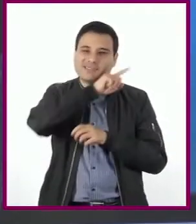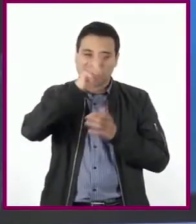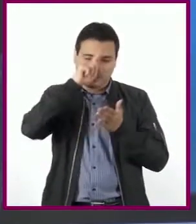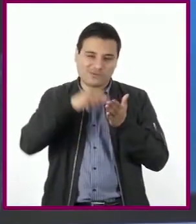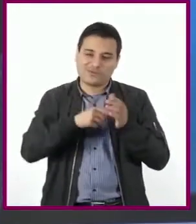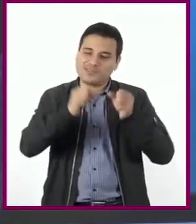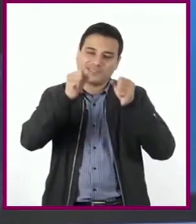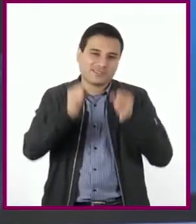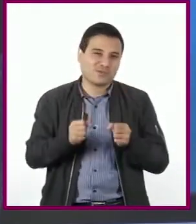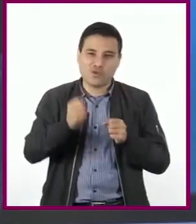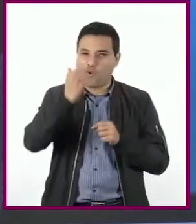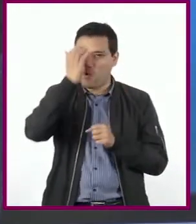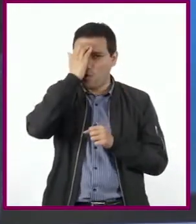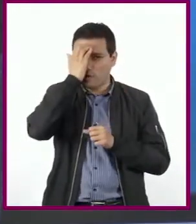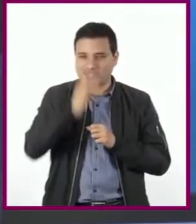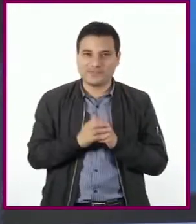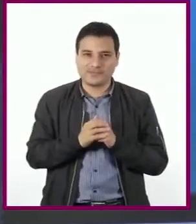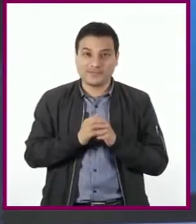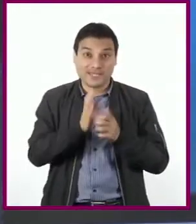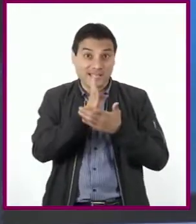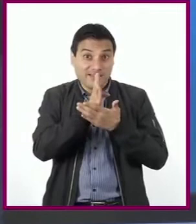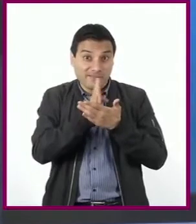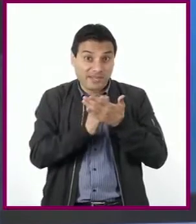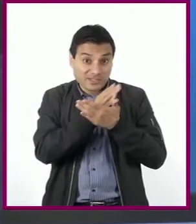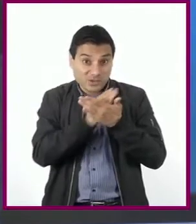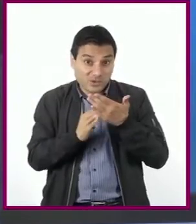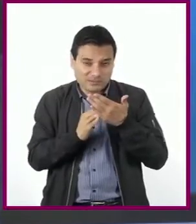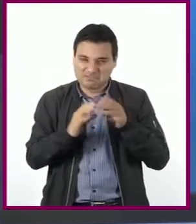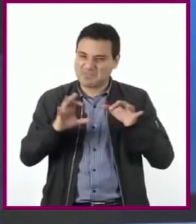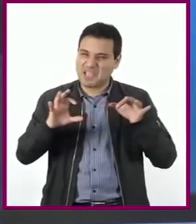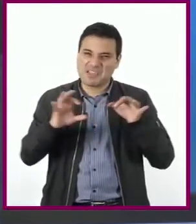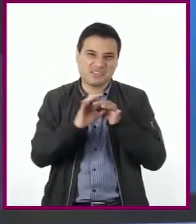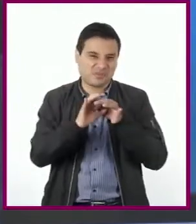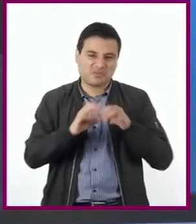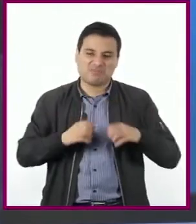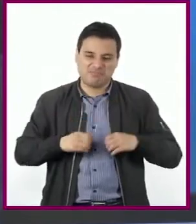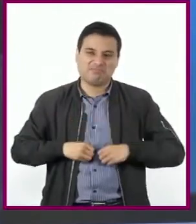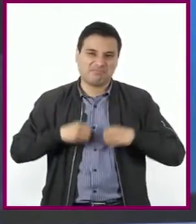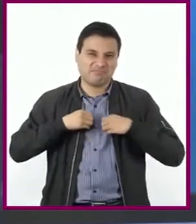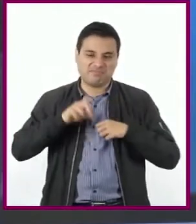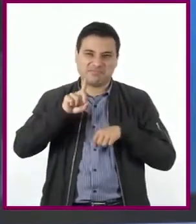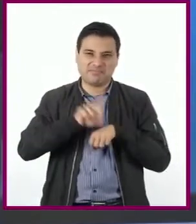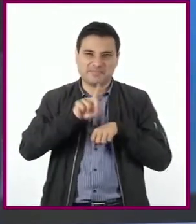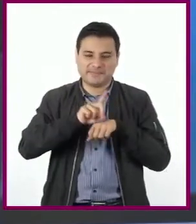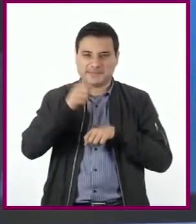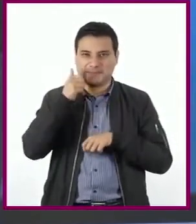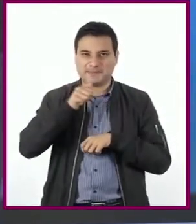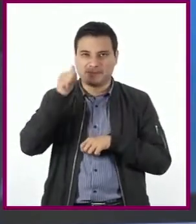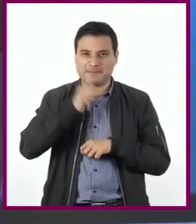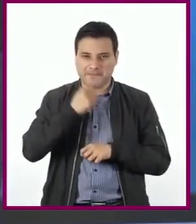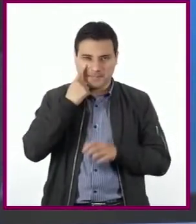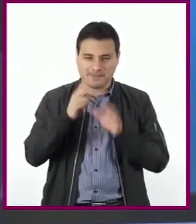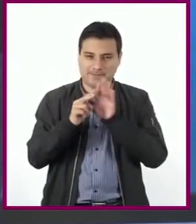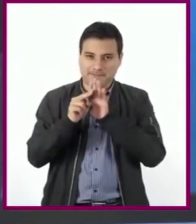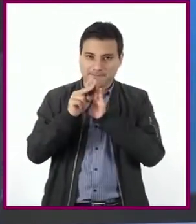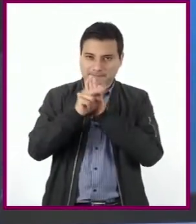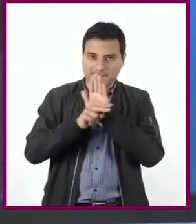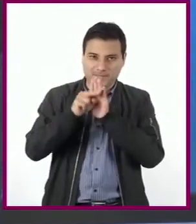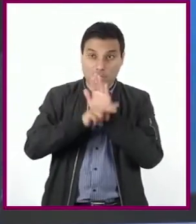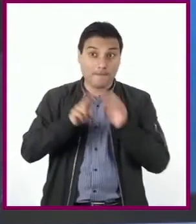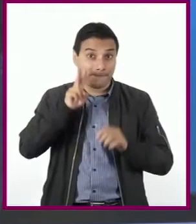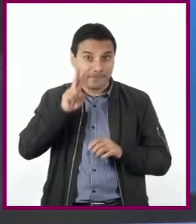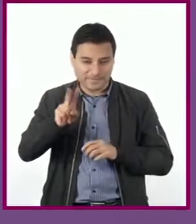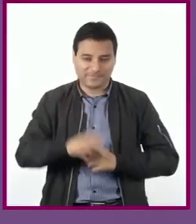ejemplos, porque las fracciones están presentes en muchas situaciones de nuestra vida. Acompáñenos a ver un video para activar sus